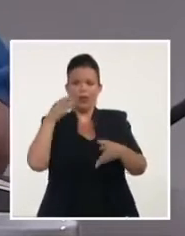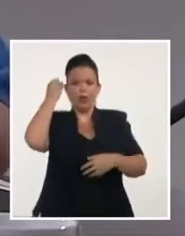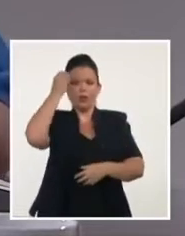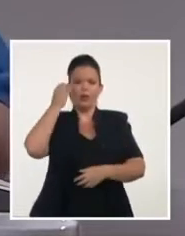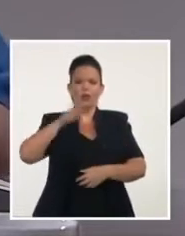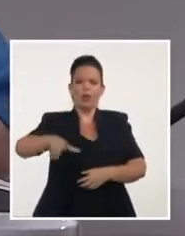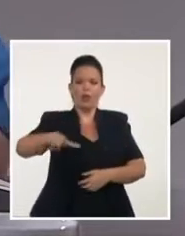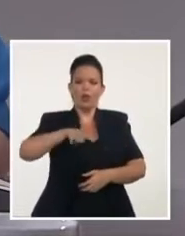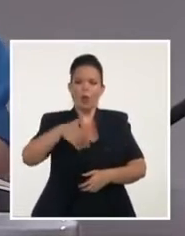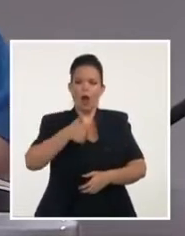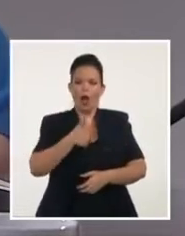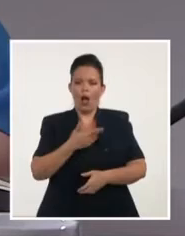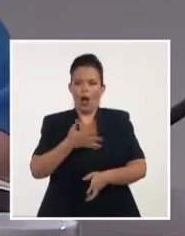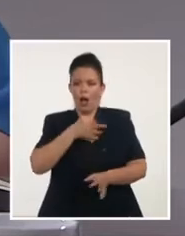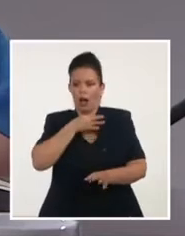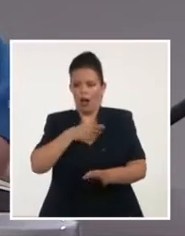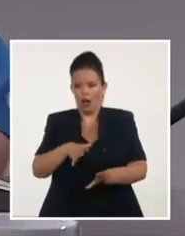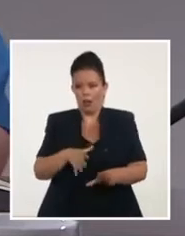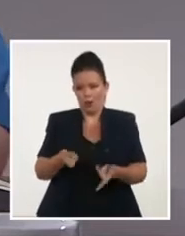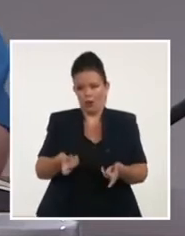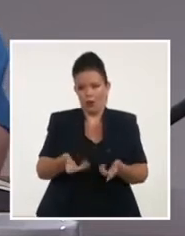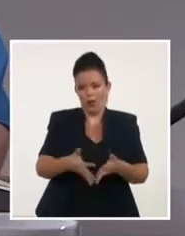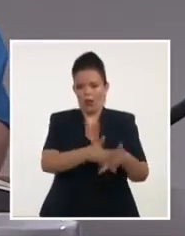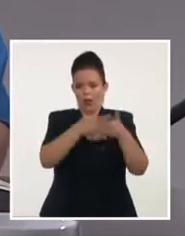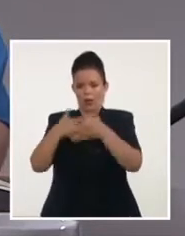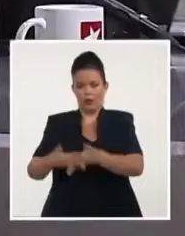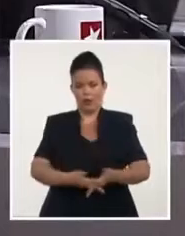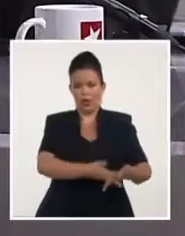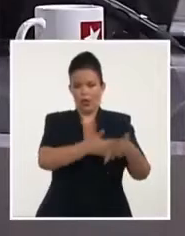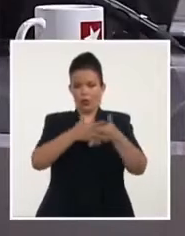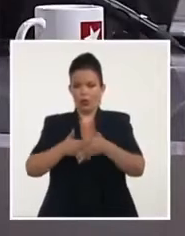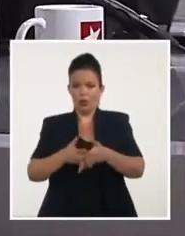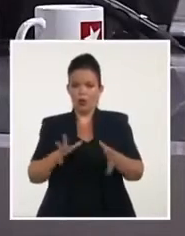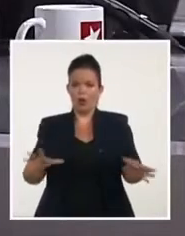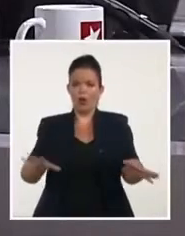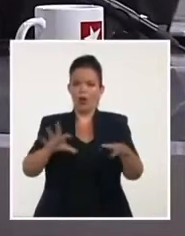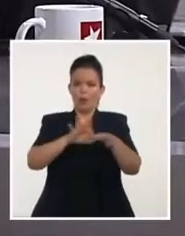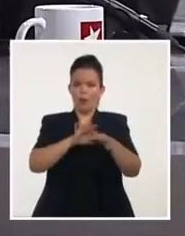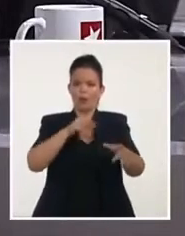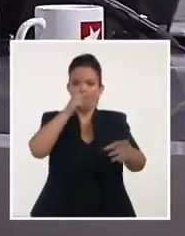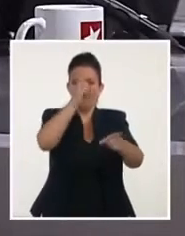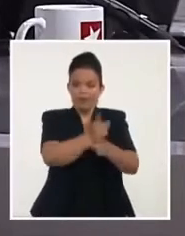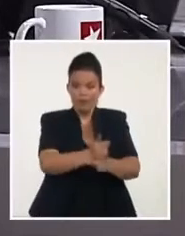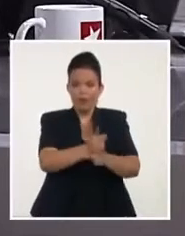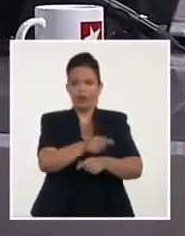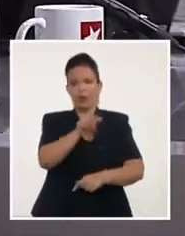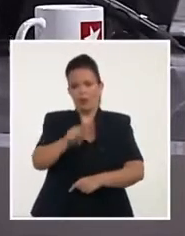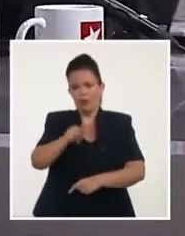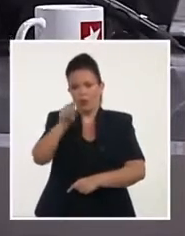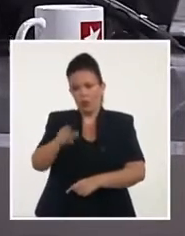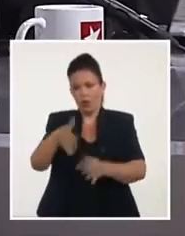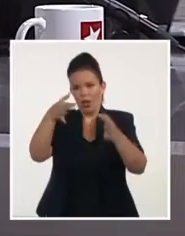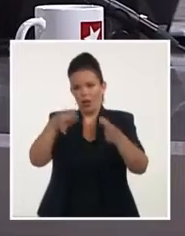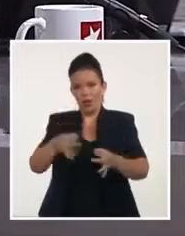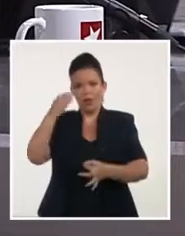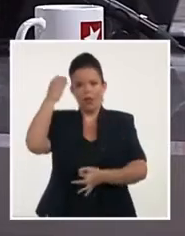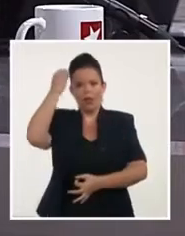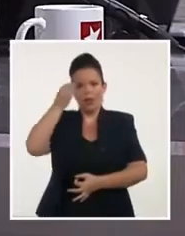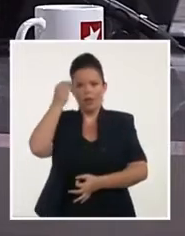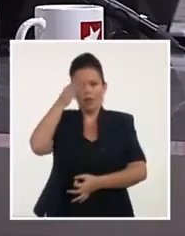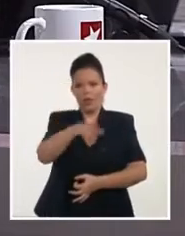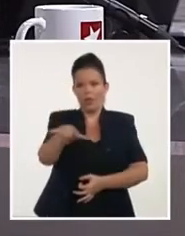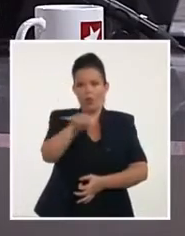derecha transnacional activada a la velocidad de un clic. Y por eso se emitían tweets desde Argentina o desde Madrid o desde Miami